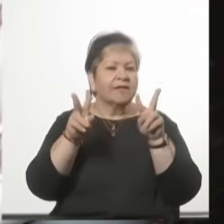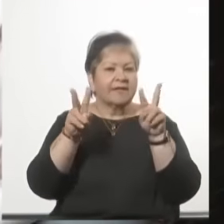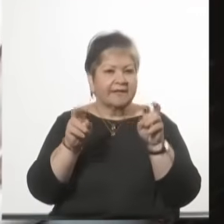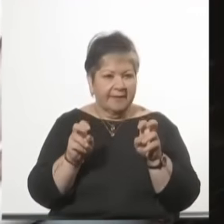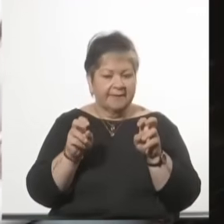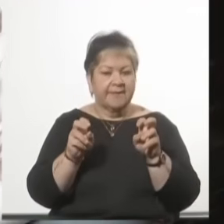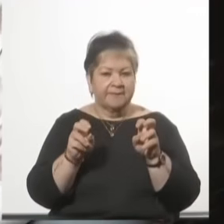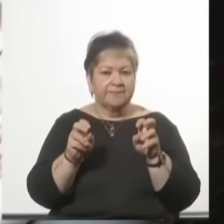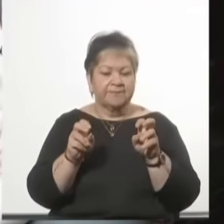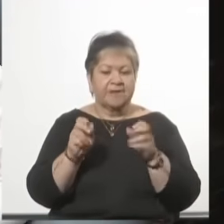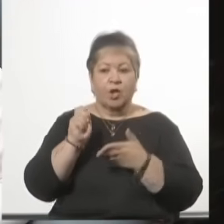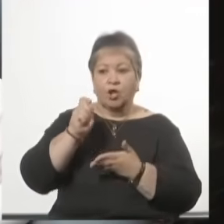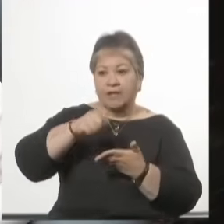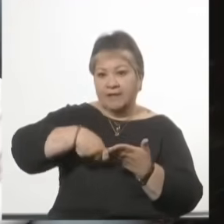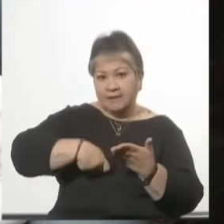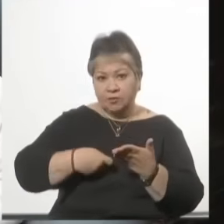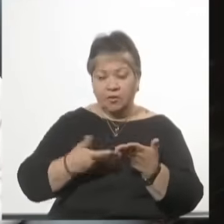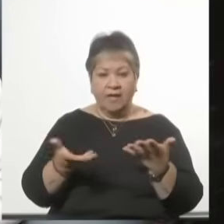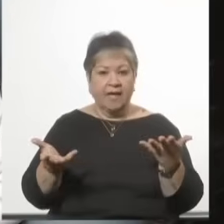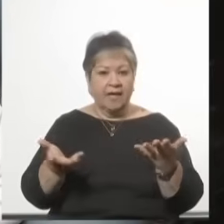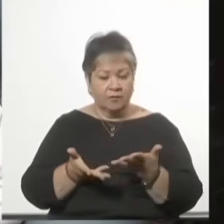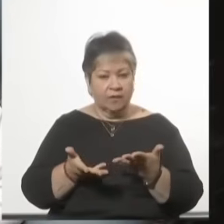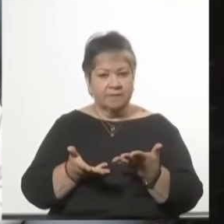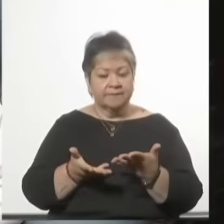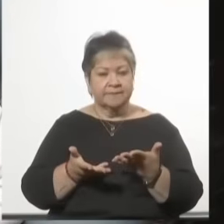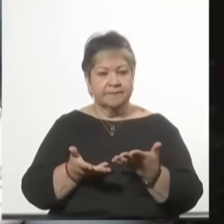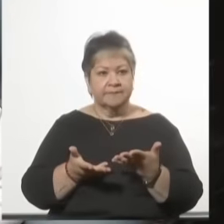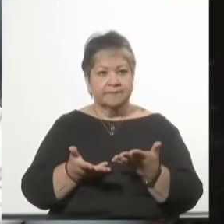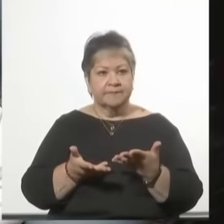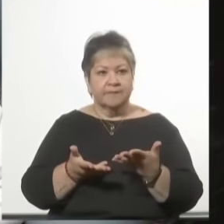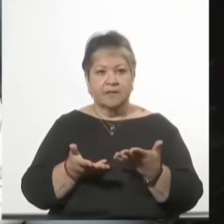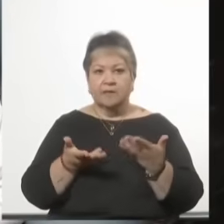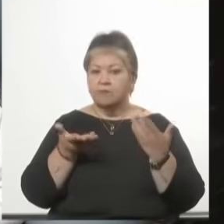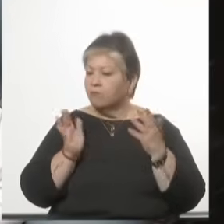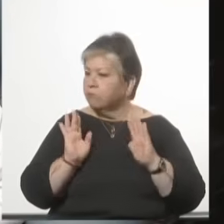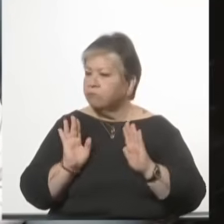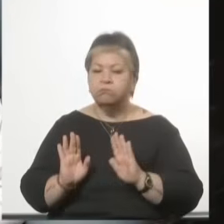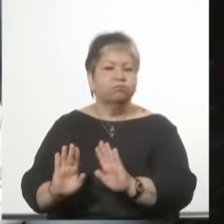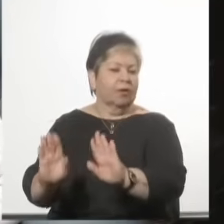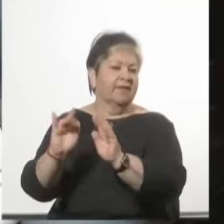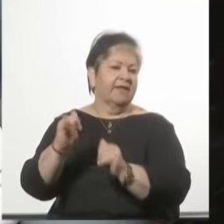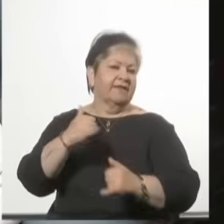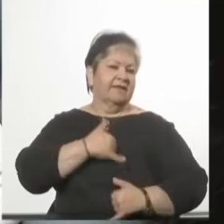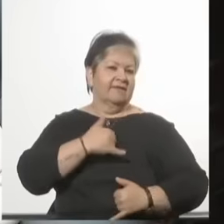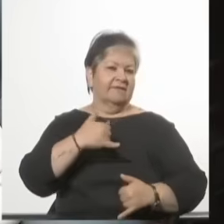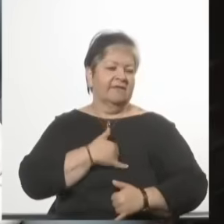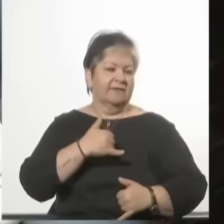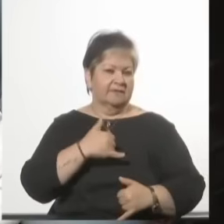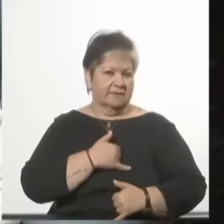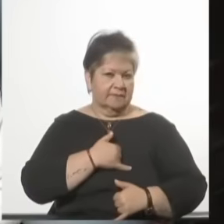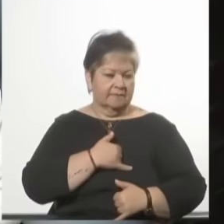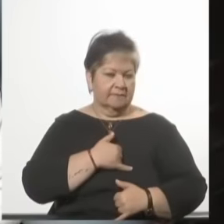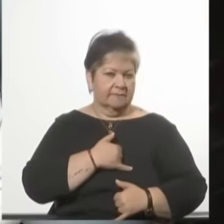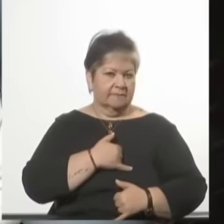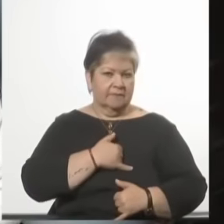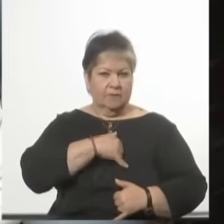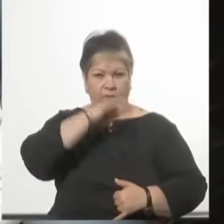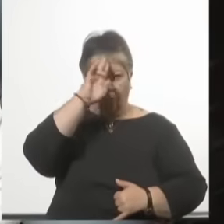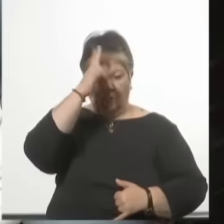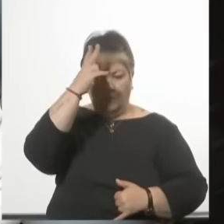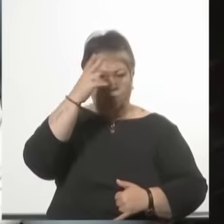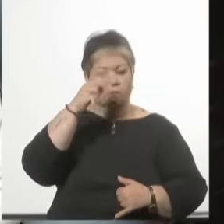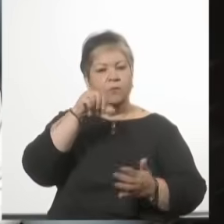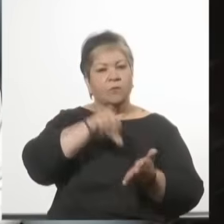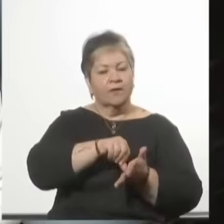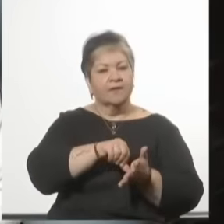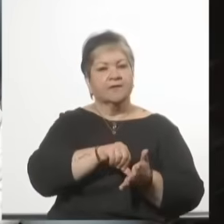de la presente contratación, refiere a una cuestión propia de la defensa nacional e impone, por tanto, un manejo reservado de